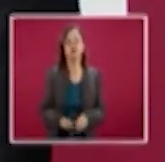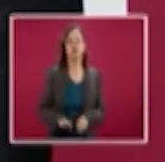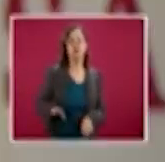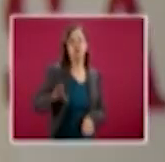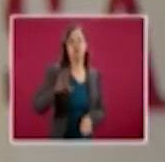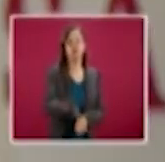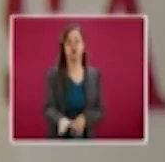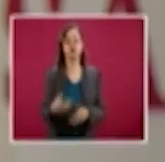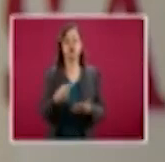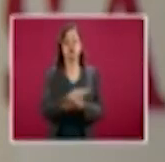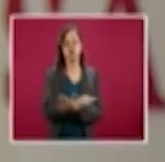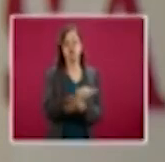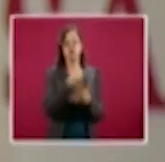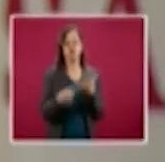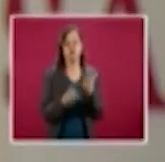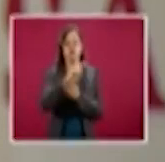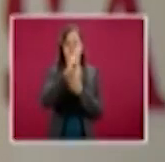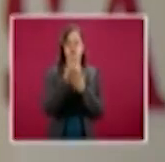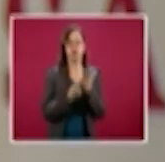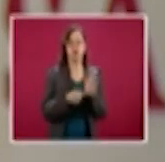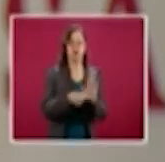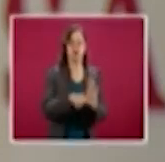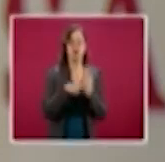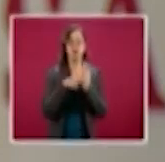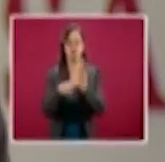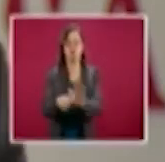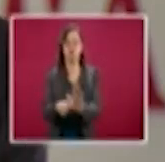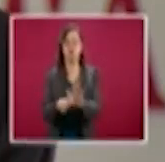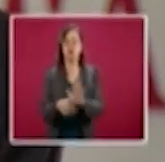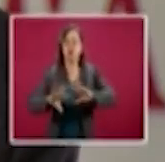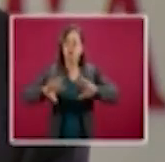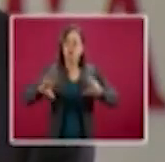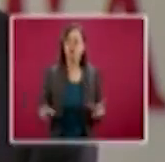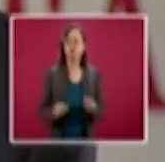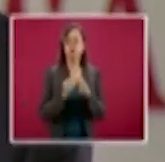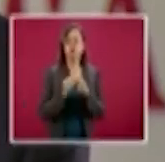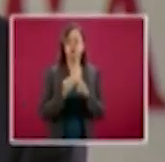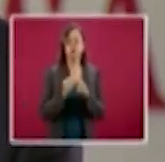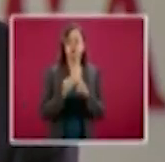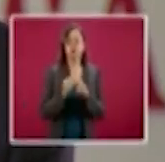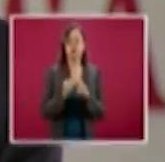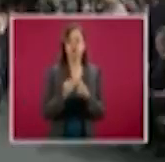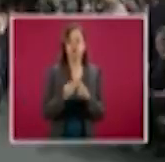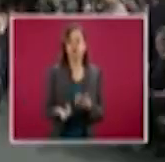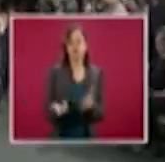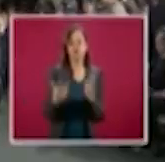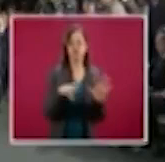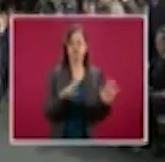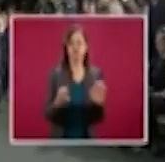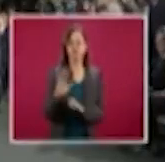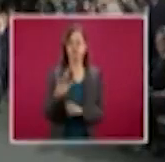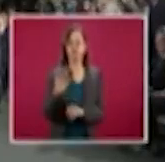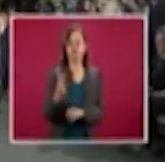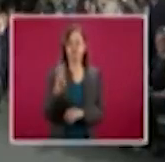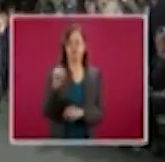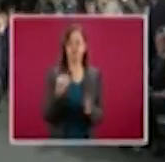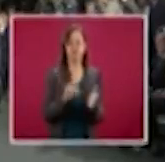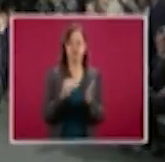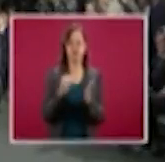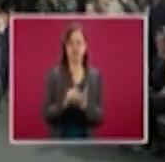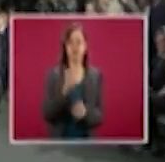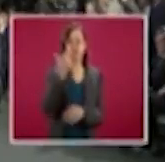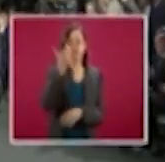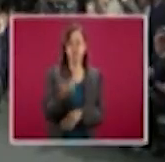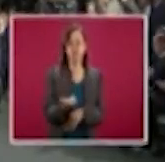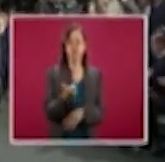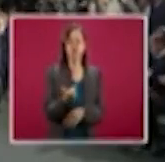percepción en realidad la gente recibe noticias de que habrá crecimiento habrá crecimiento lo hablaremos y como analista